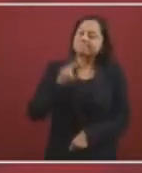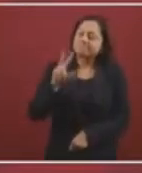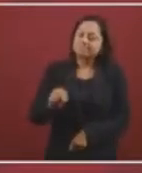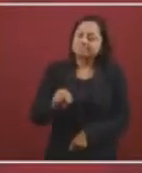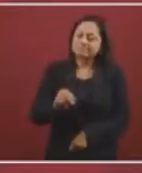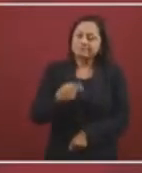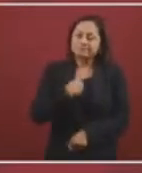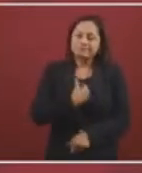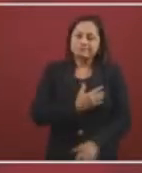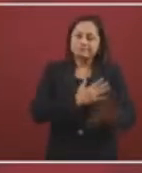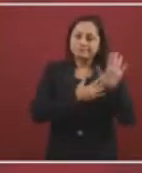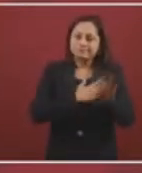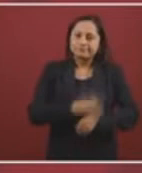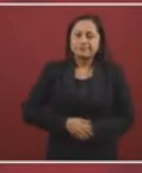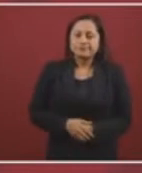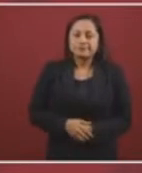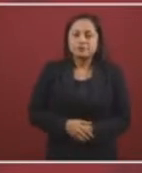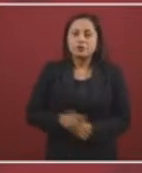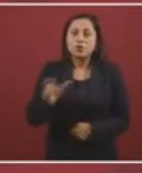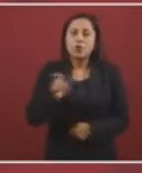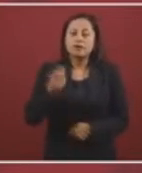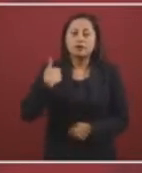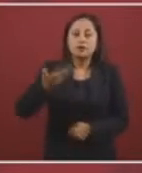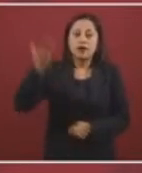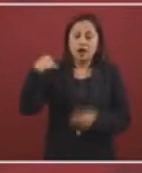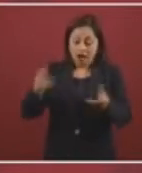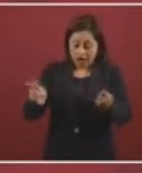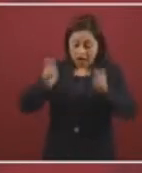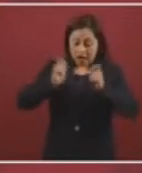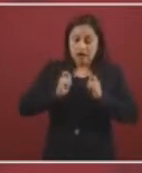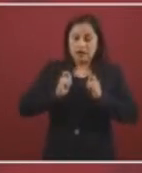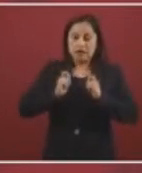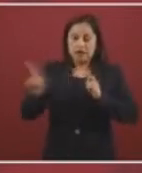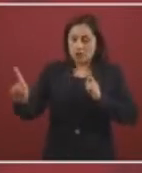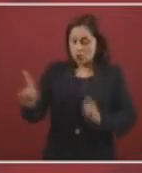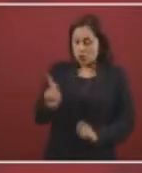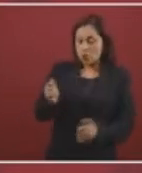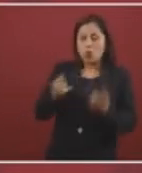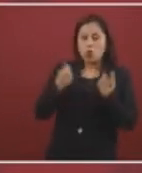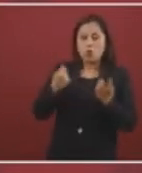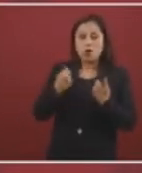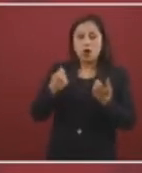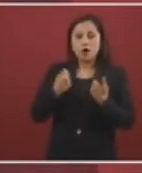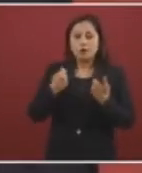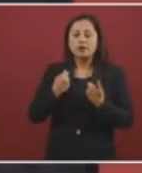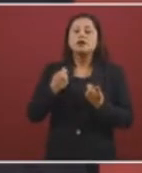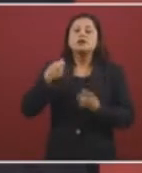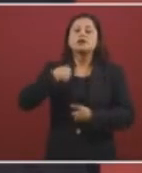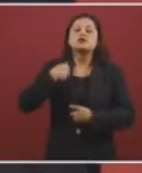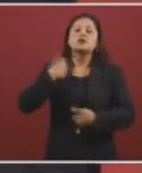un joven el día que tomé posesión pelayo trasladándome al congreso